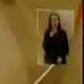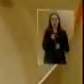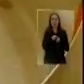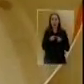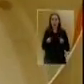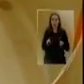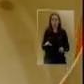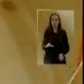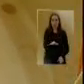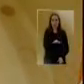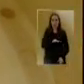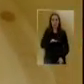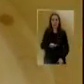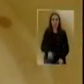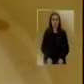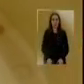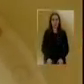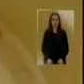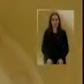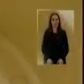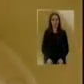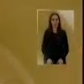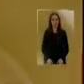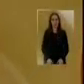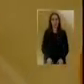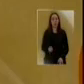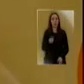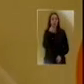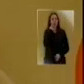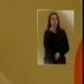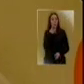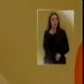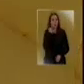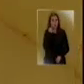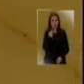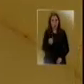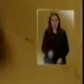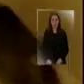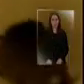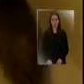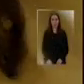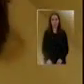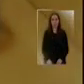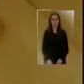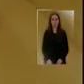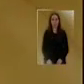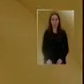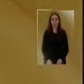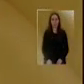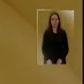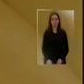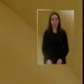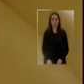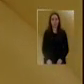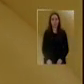espacio lo más tranquilo posible y de esa forma exponer al animal a la prueba y ver lo que pasa.